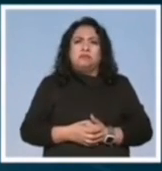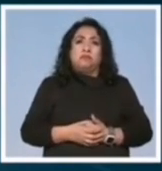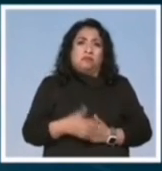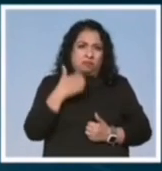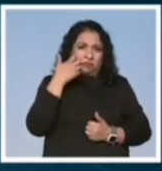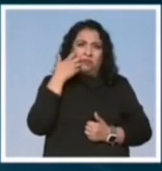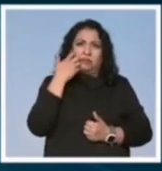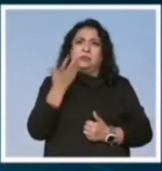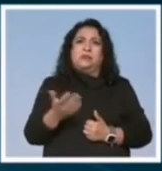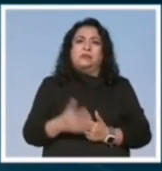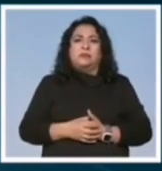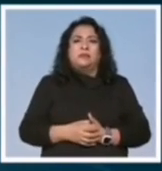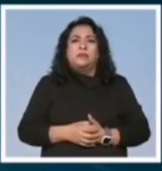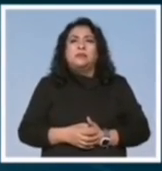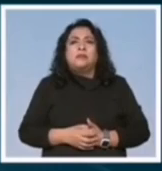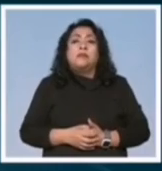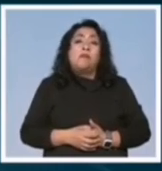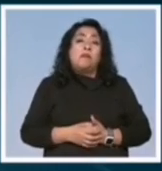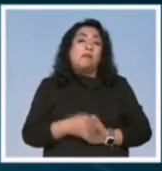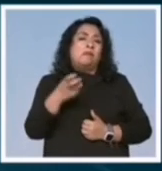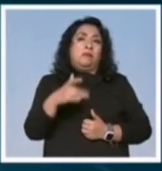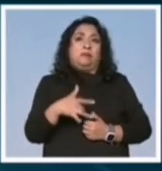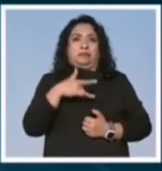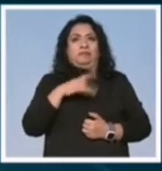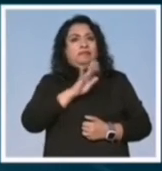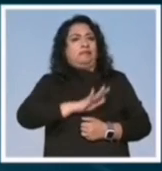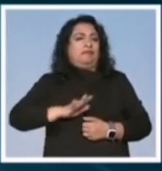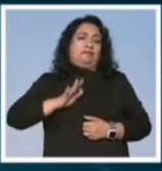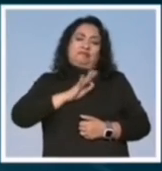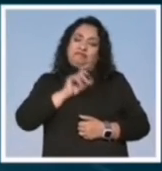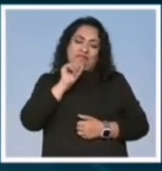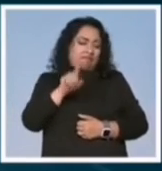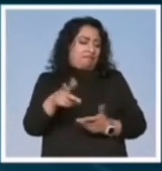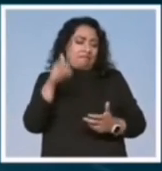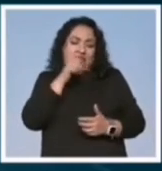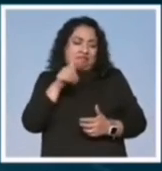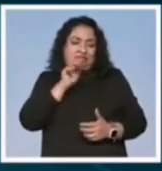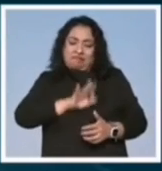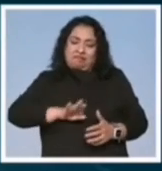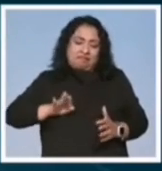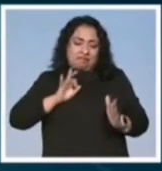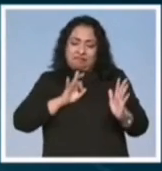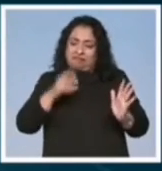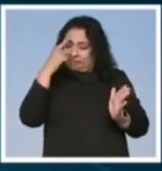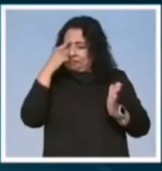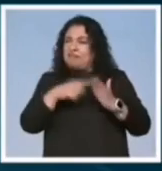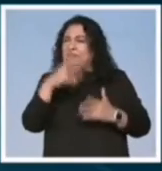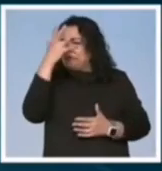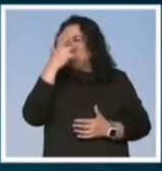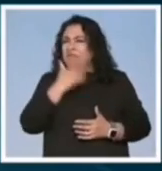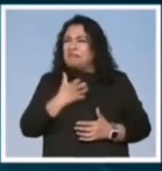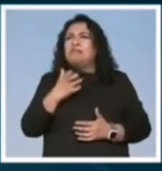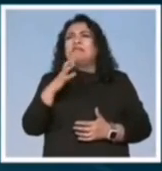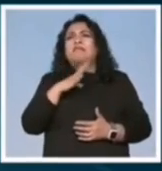intención. Es un estado de felicidad, además, siempre. Creo que lo más triste que debe haber en